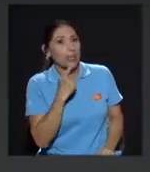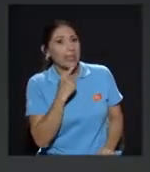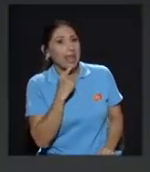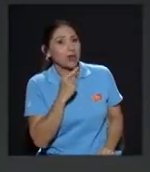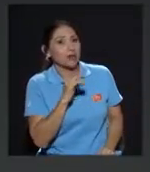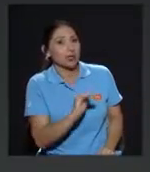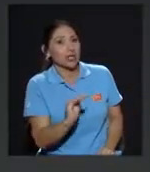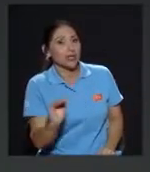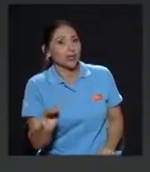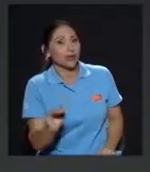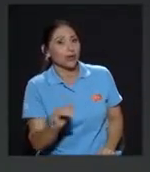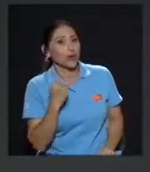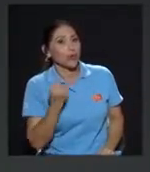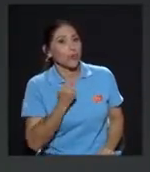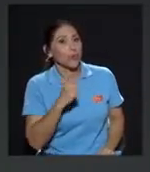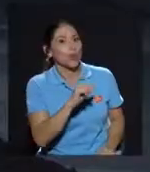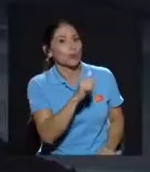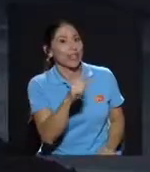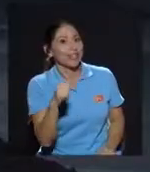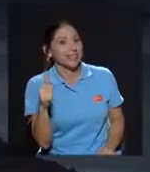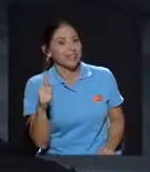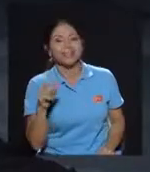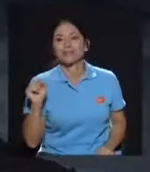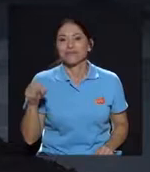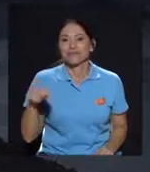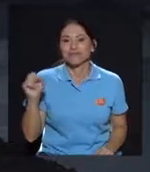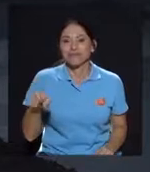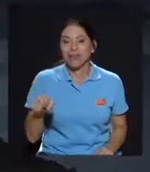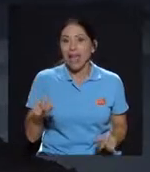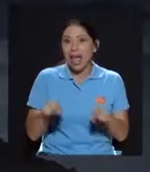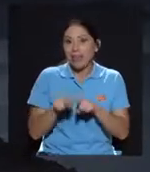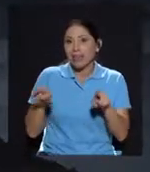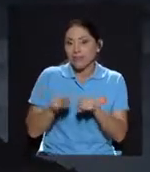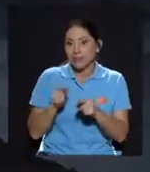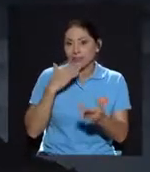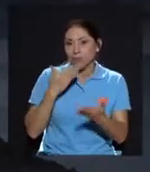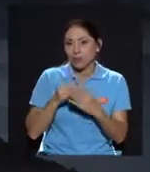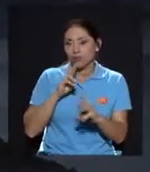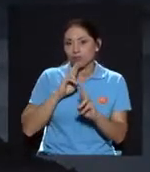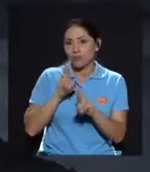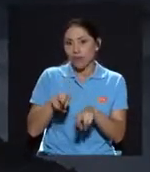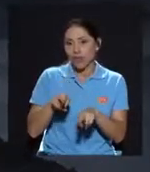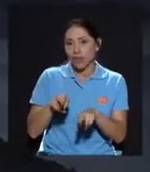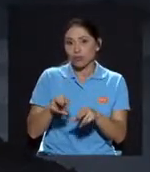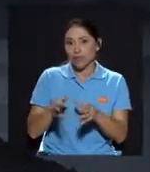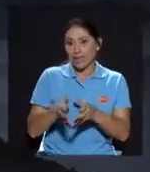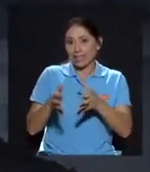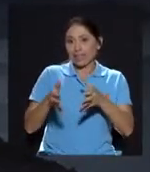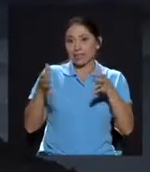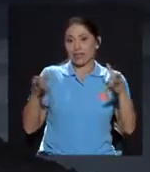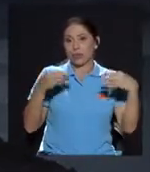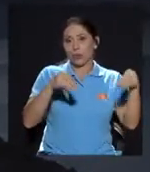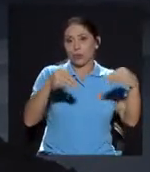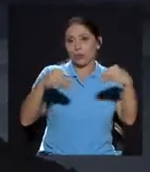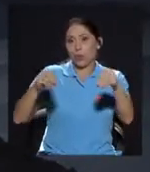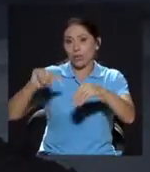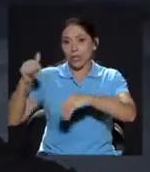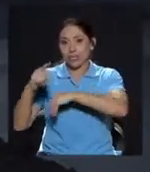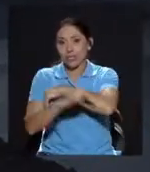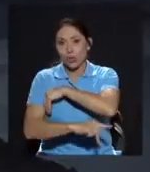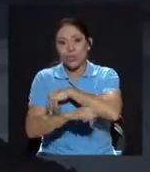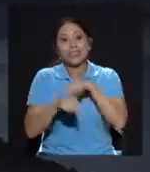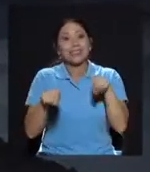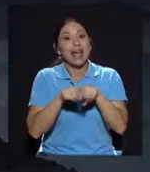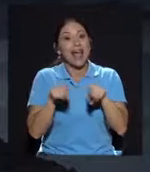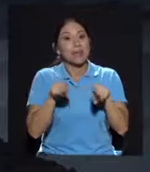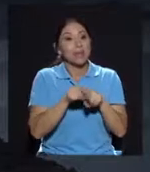bueno por los 10 es exactamente además de los elementos cuantitativos de tener buenos resultados de crecimiento de las exportaciones etcétera cualitativamente